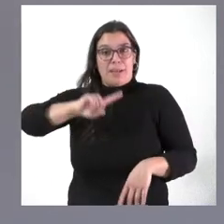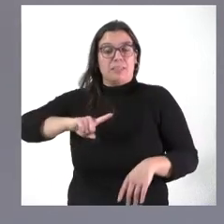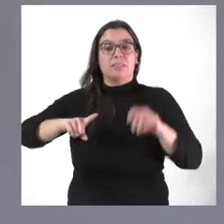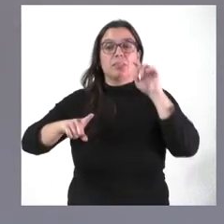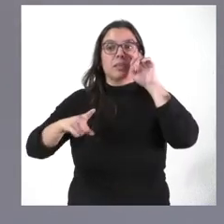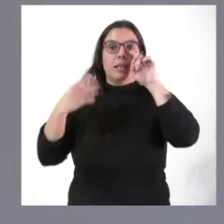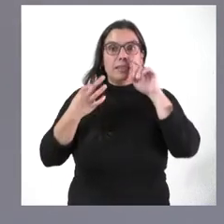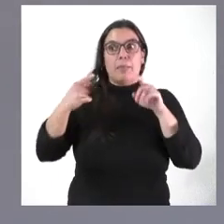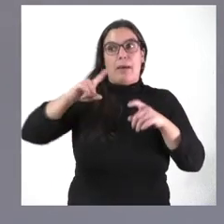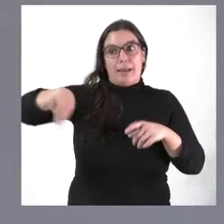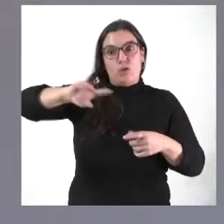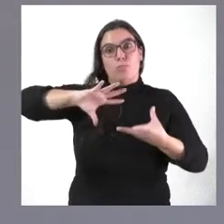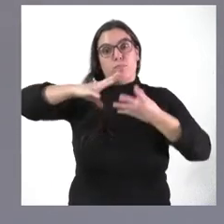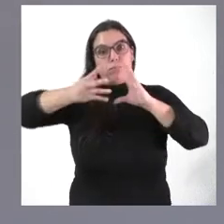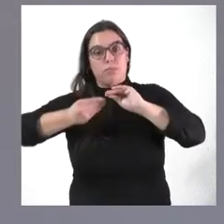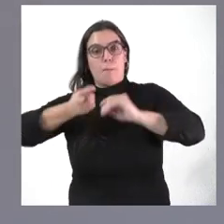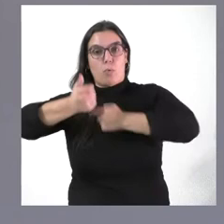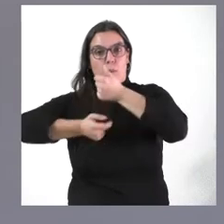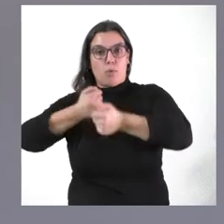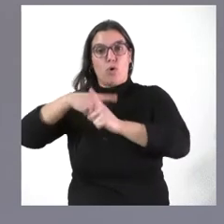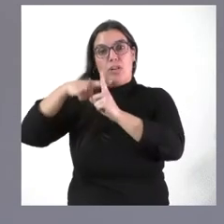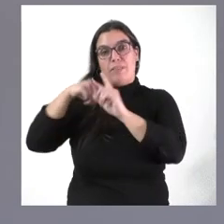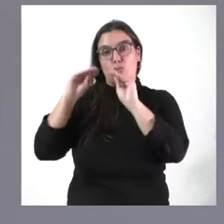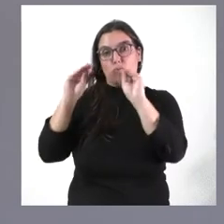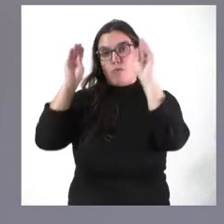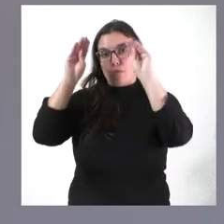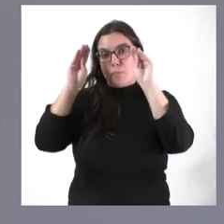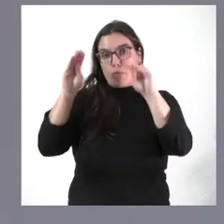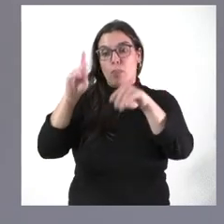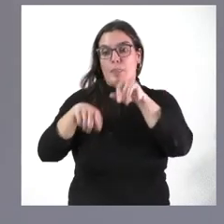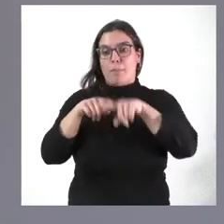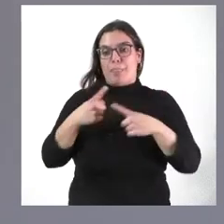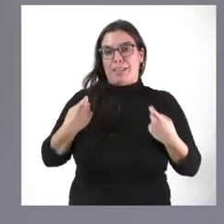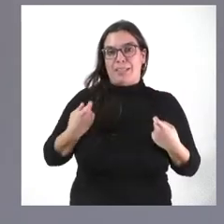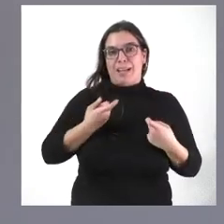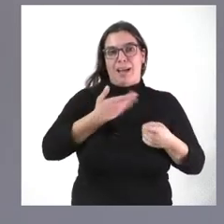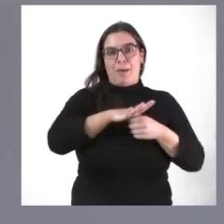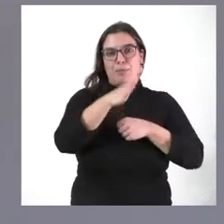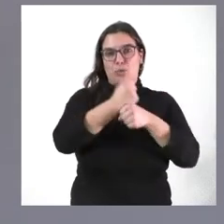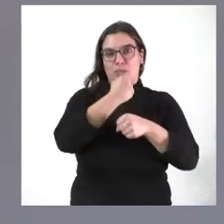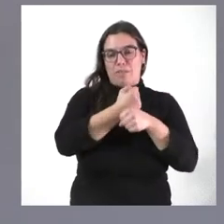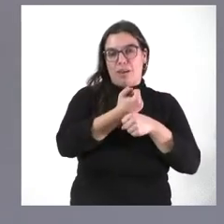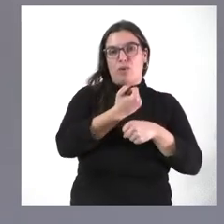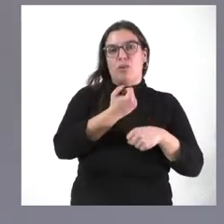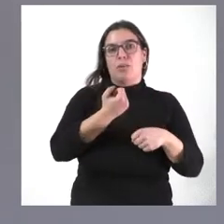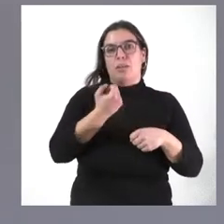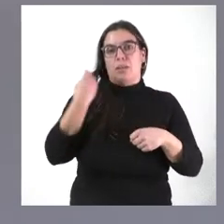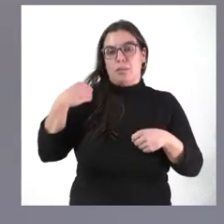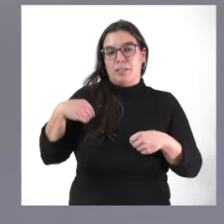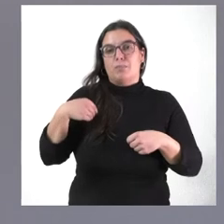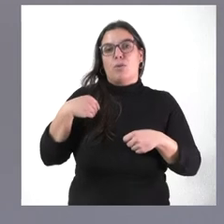tendrán que ir adaptando poco a poco sus niveles de formación a Cuáles son las demandas del mercado de trabajo y con las organizaciones profesionales